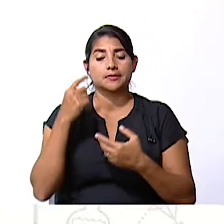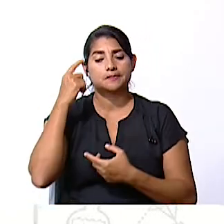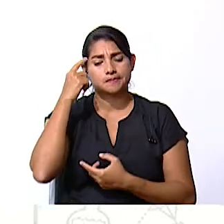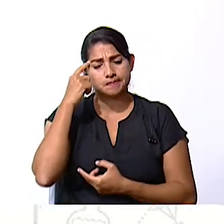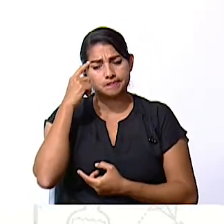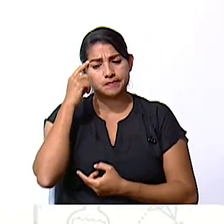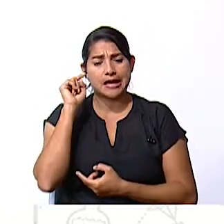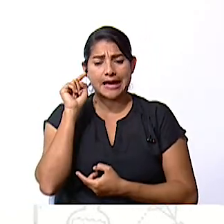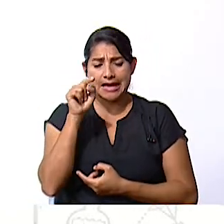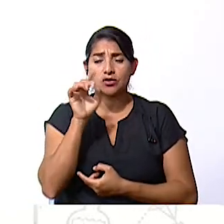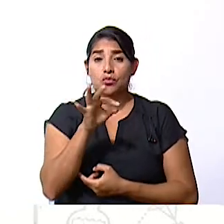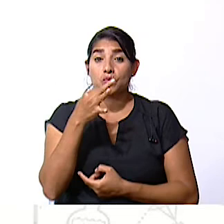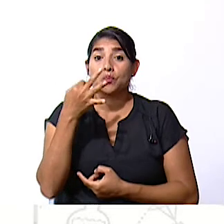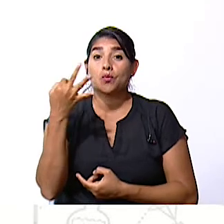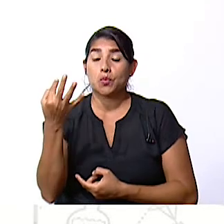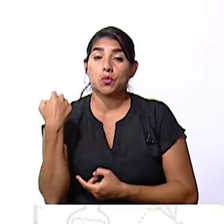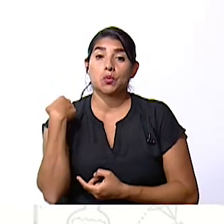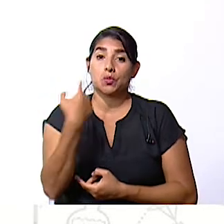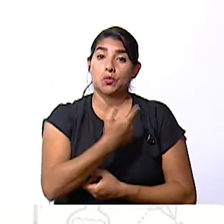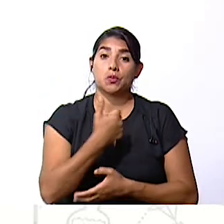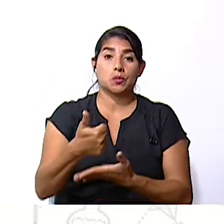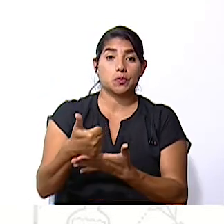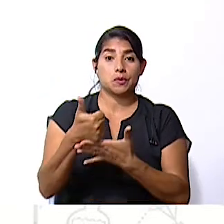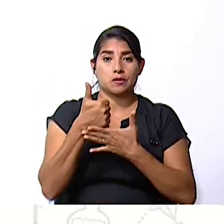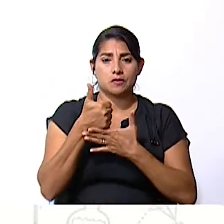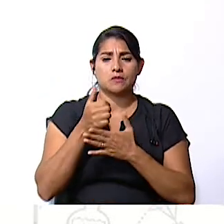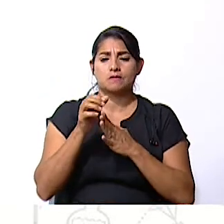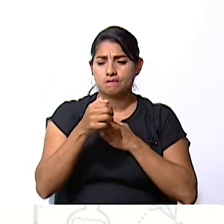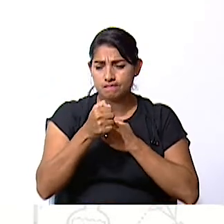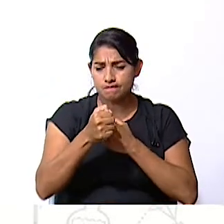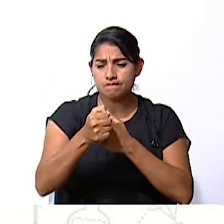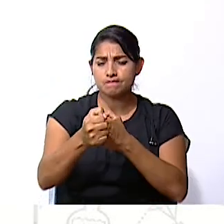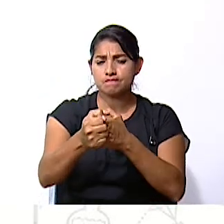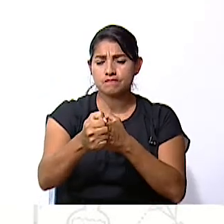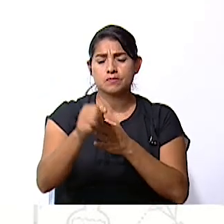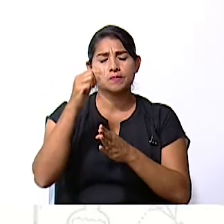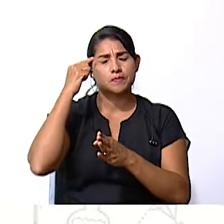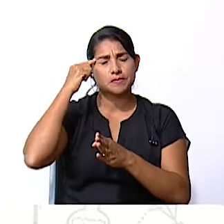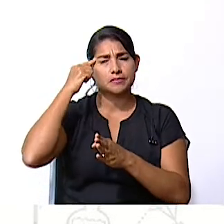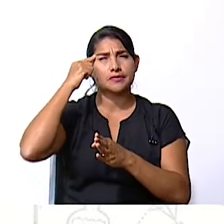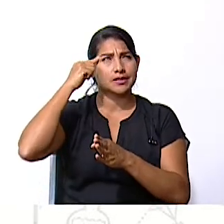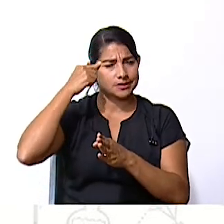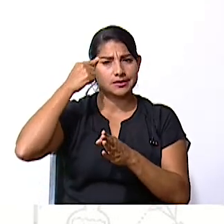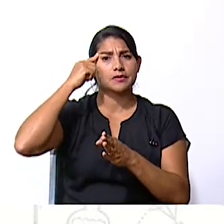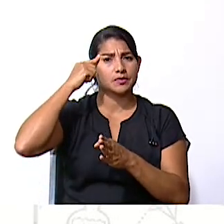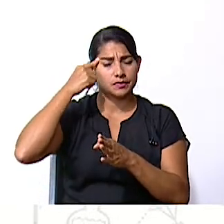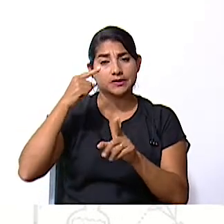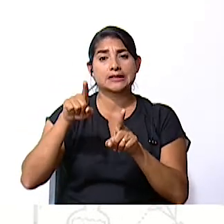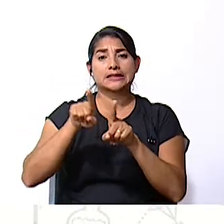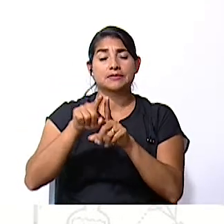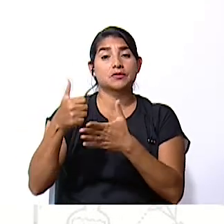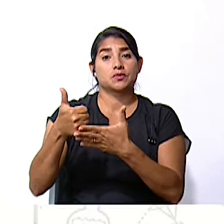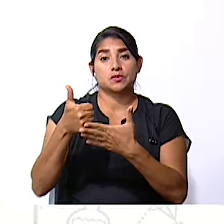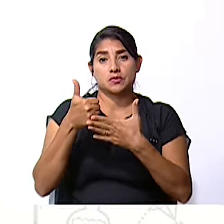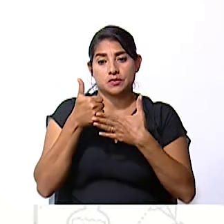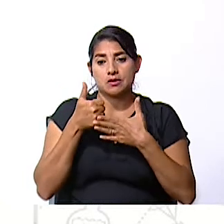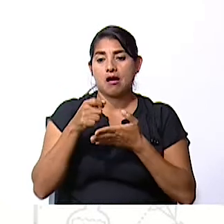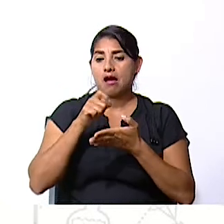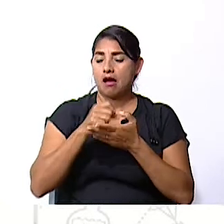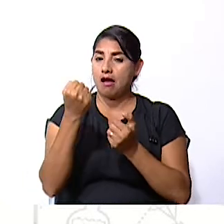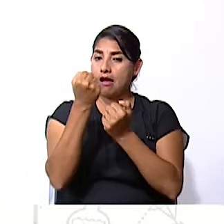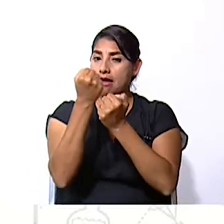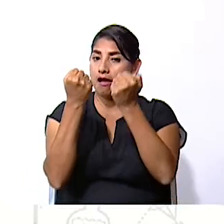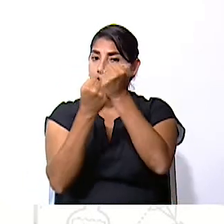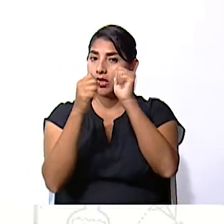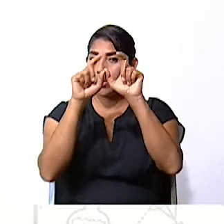porque es una estrategia que nos ayuda a orientar nuestros pensamientos y nos ayuda a